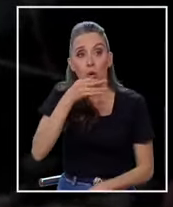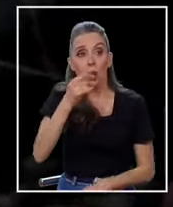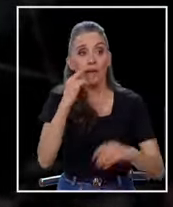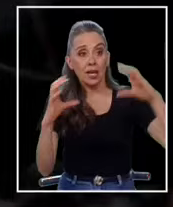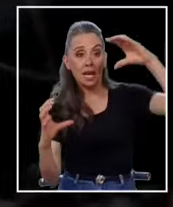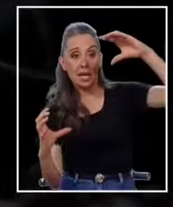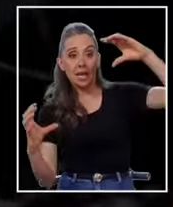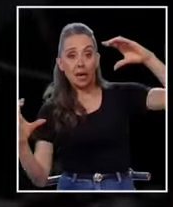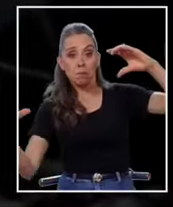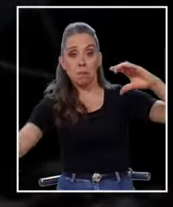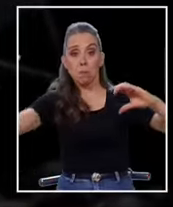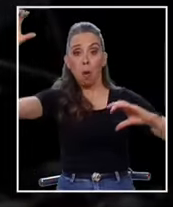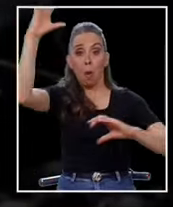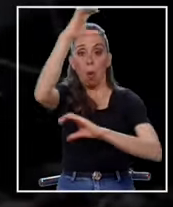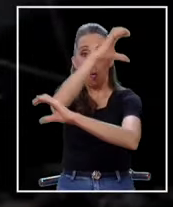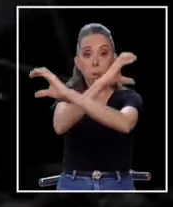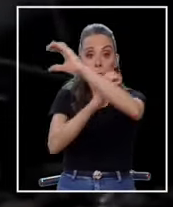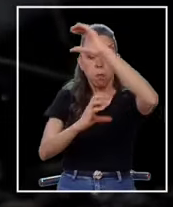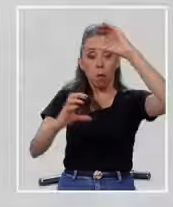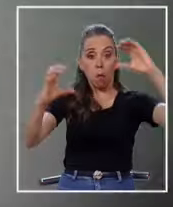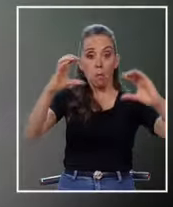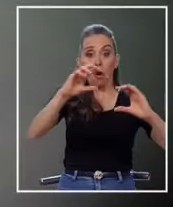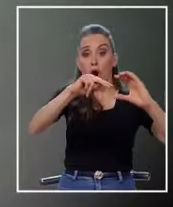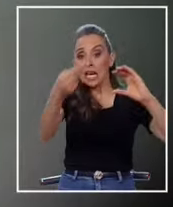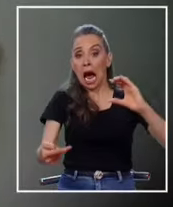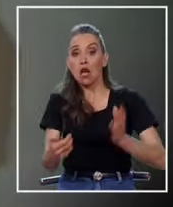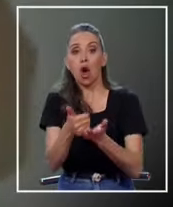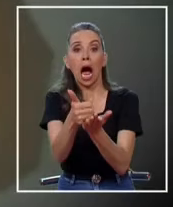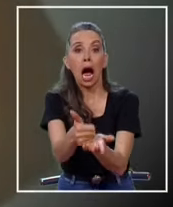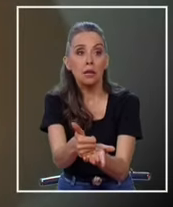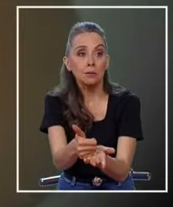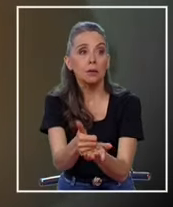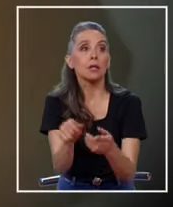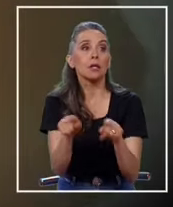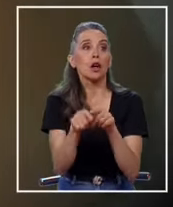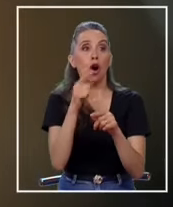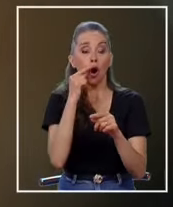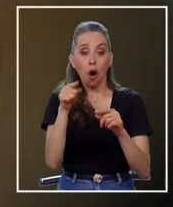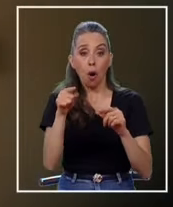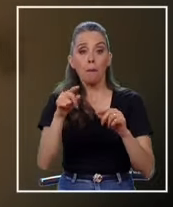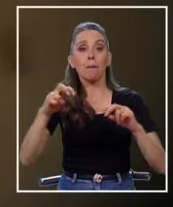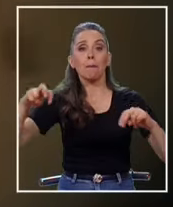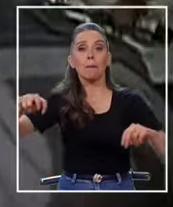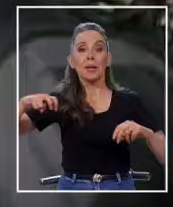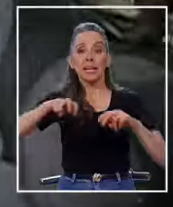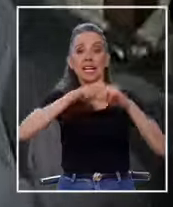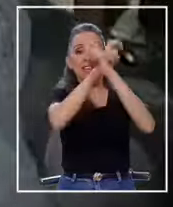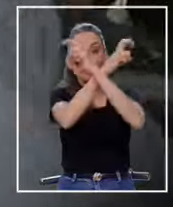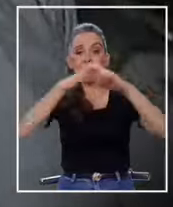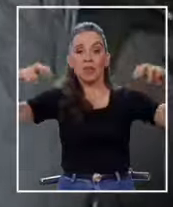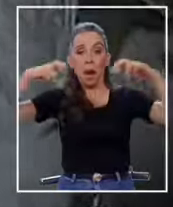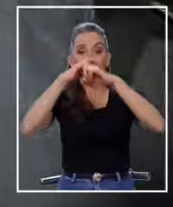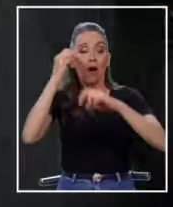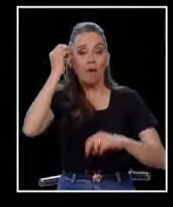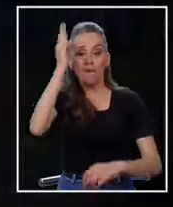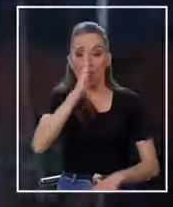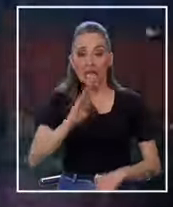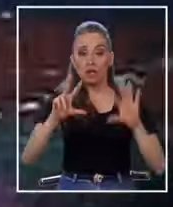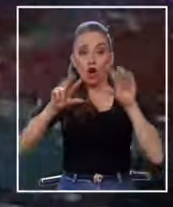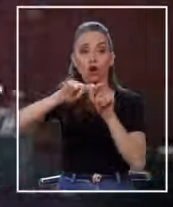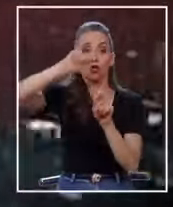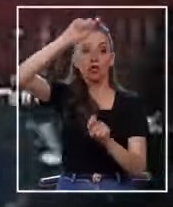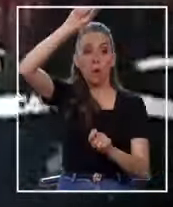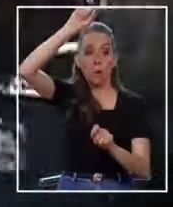prestarle los primeros auxilios a este trapecista lo mismo ocurrió con un trapecista brasileño quien cayó desde una altura de 8